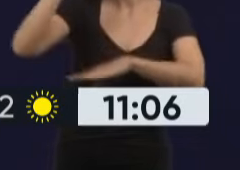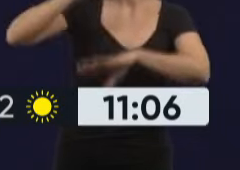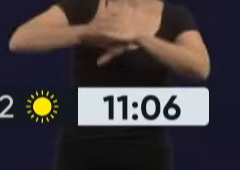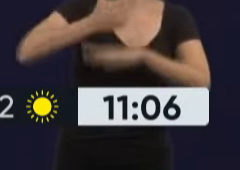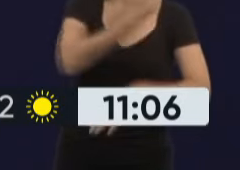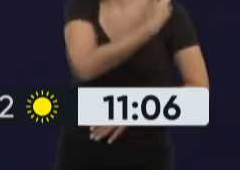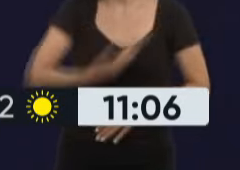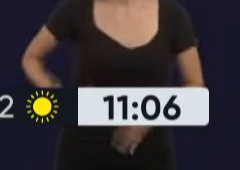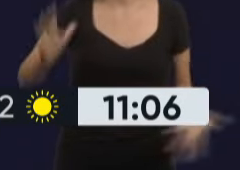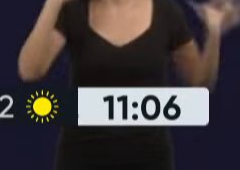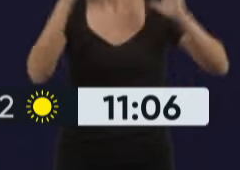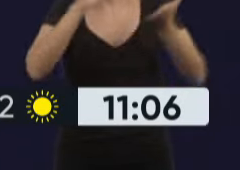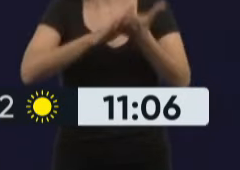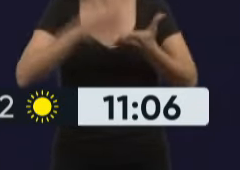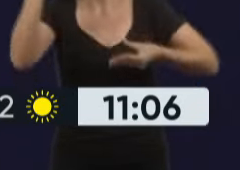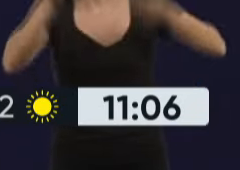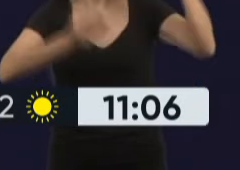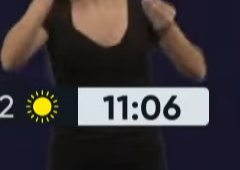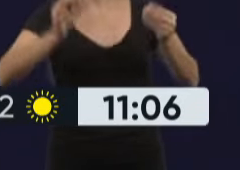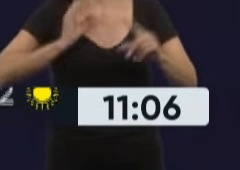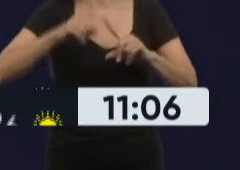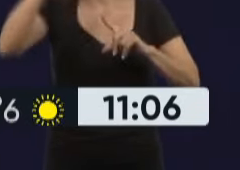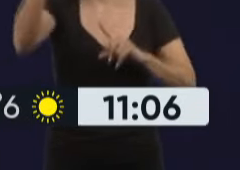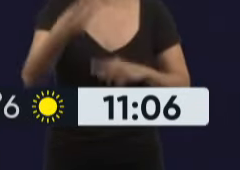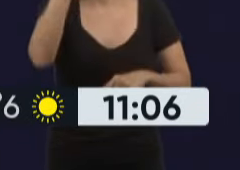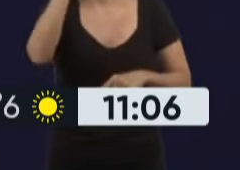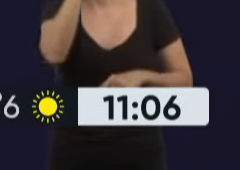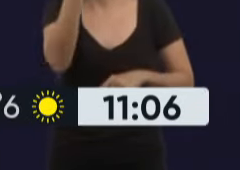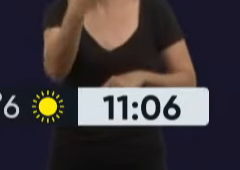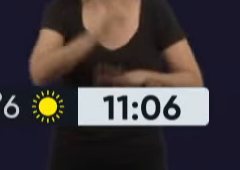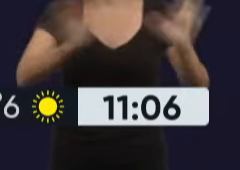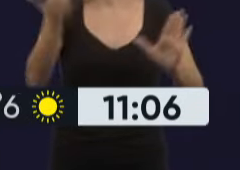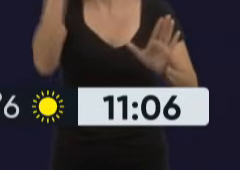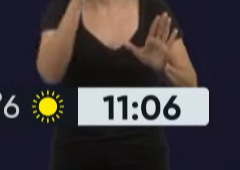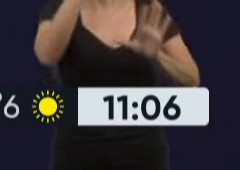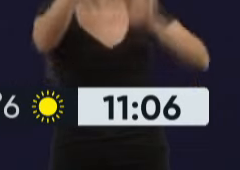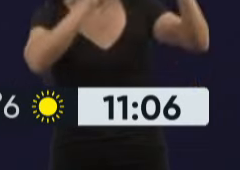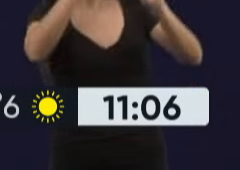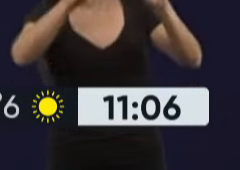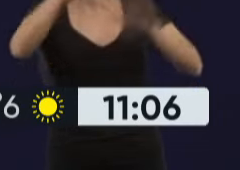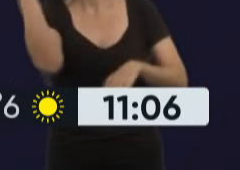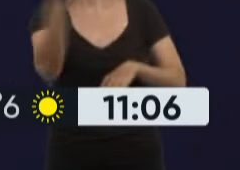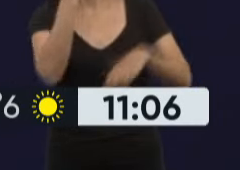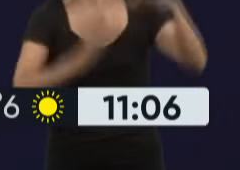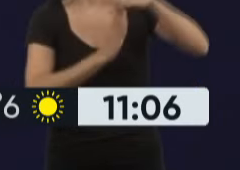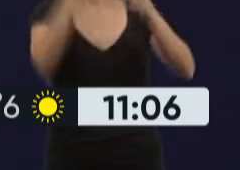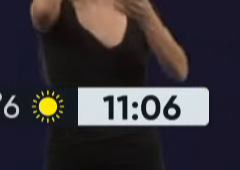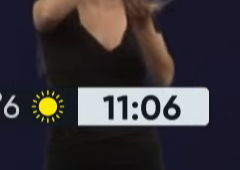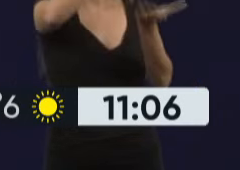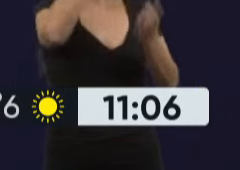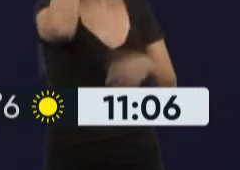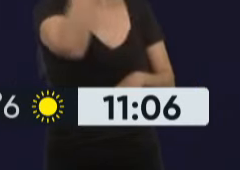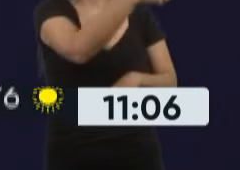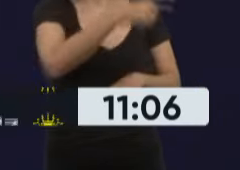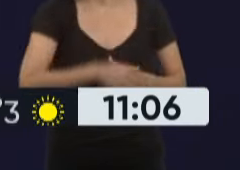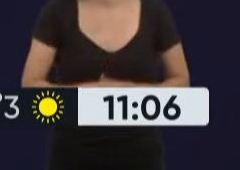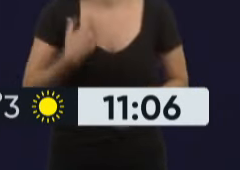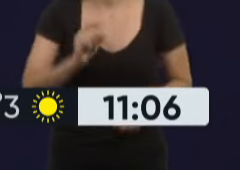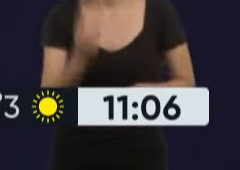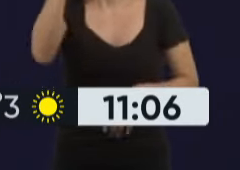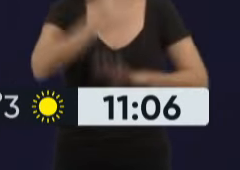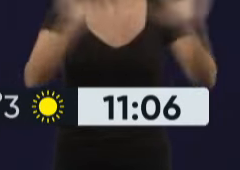presupuesto 2025 que ha realizado el presidente de la nación en el Congreso Nacional es la